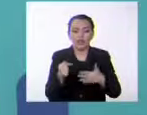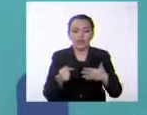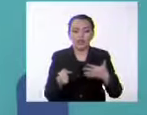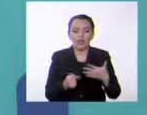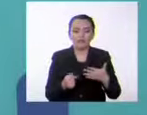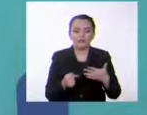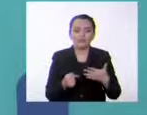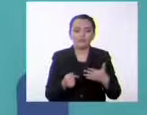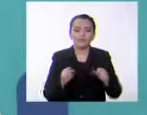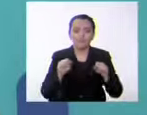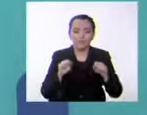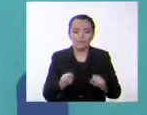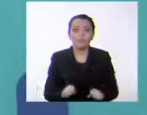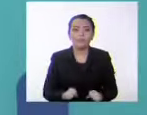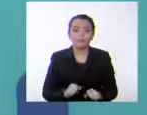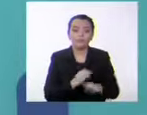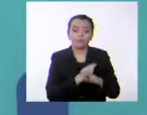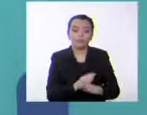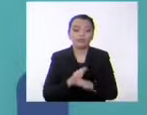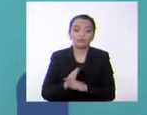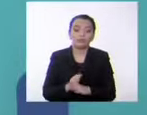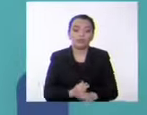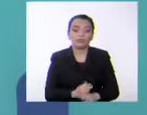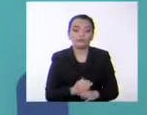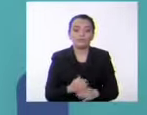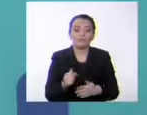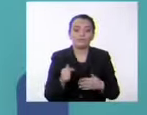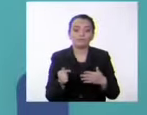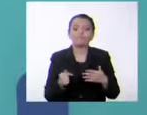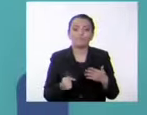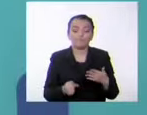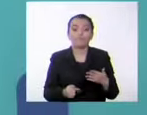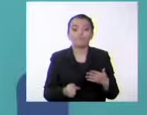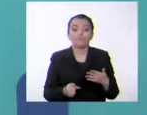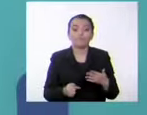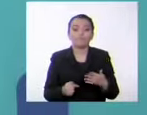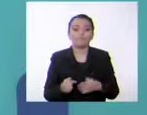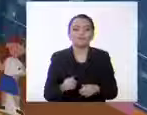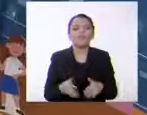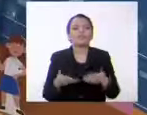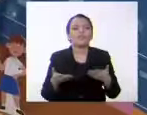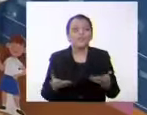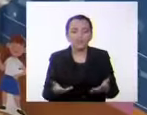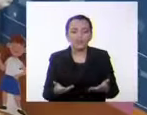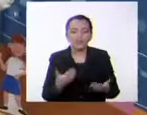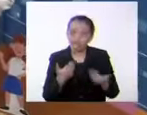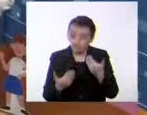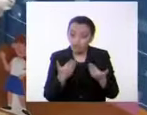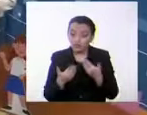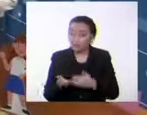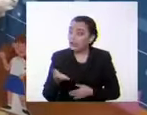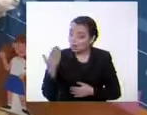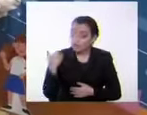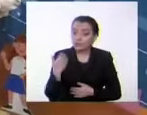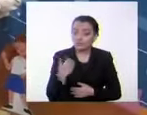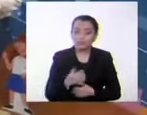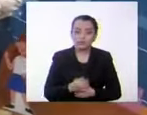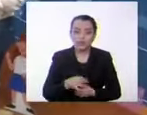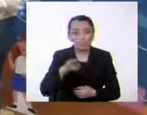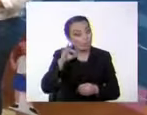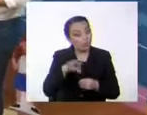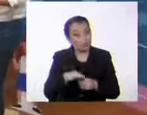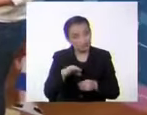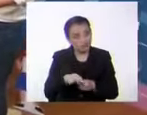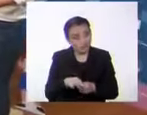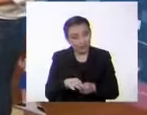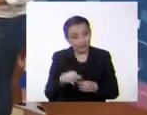ejemplo, los diferentes derechos y cuáles son las disposiciones que debería haber de Sí, ellos. lo que habíamos hablado, por ejemplo, antes, cuando las mujeres no podían votar. Hoy es